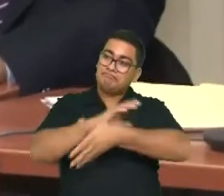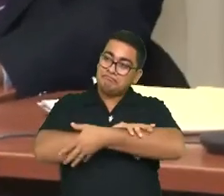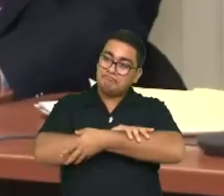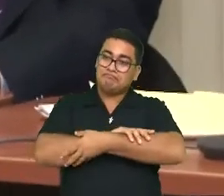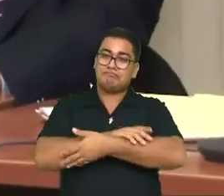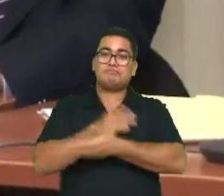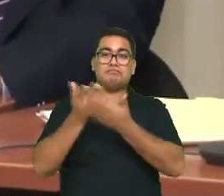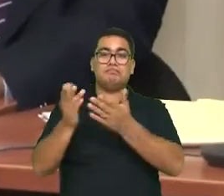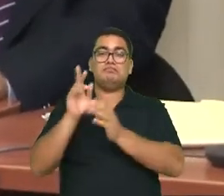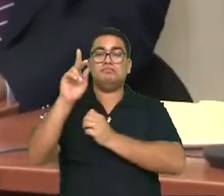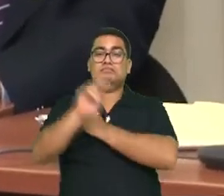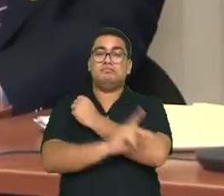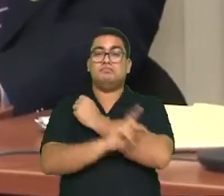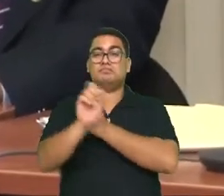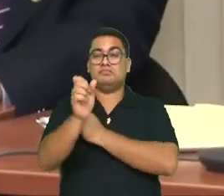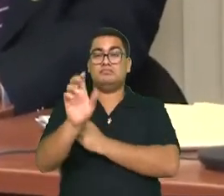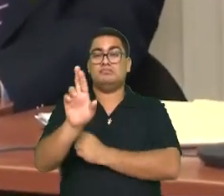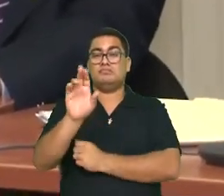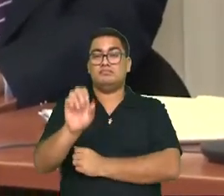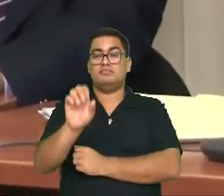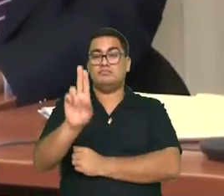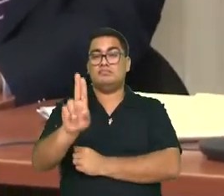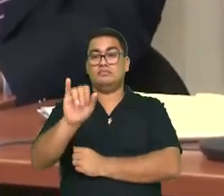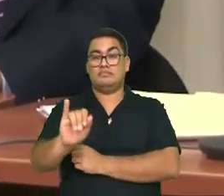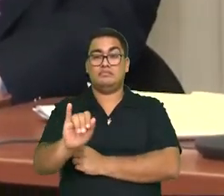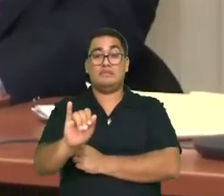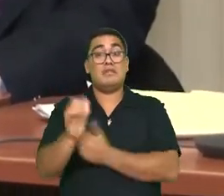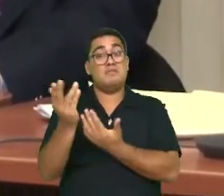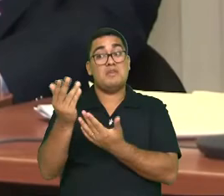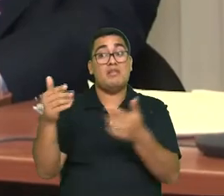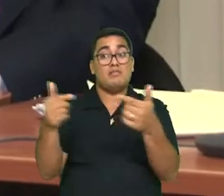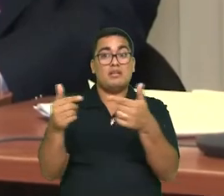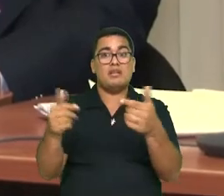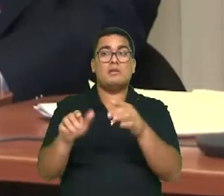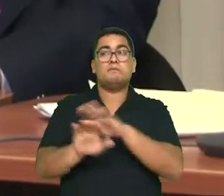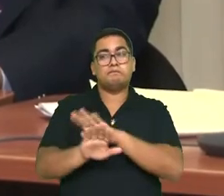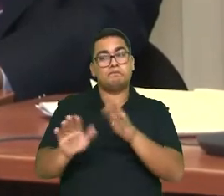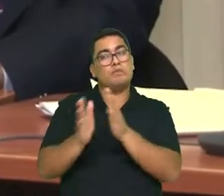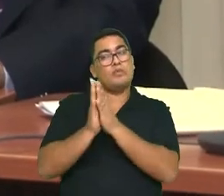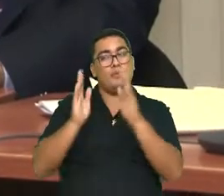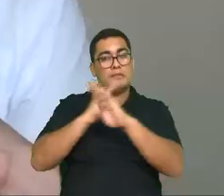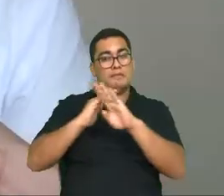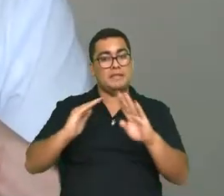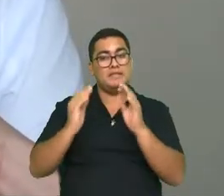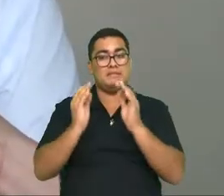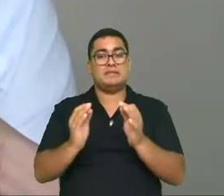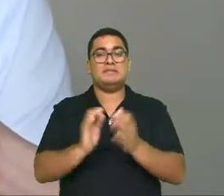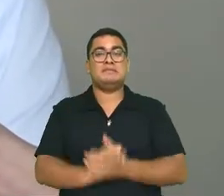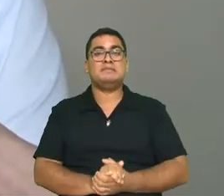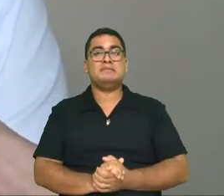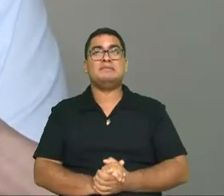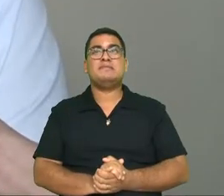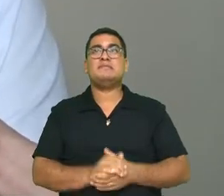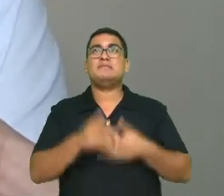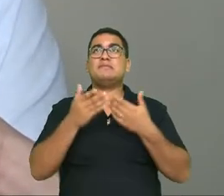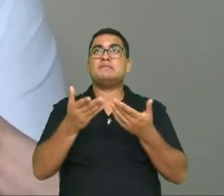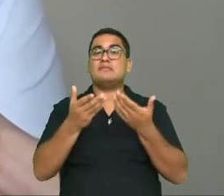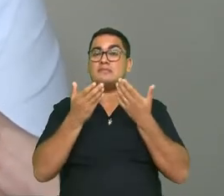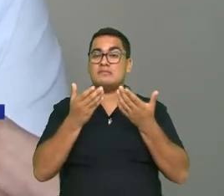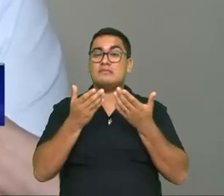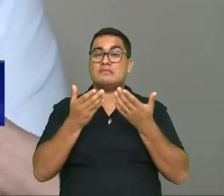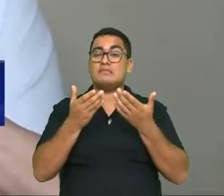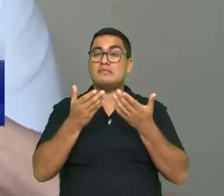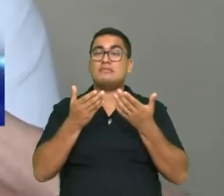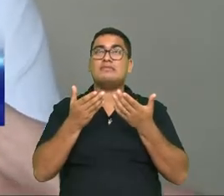con el pueblo de Saharaui y esperan en Dios que el conflicto se resuelva de la mejor manera. Hemos querido